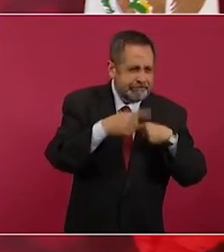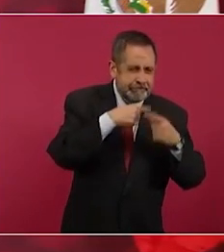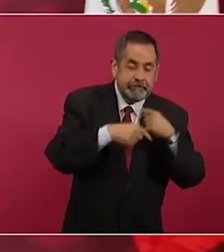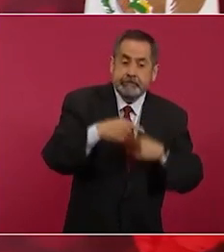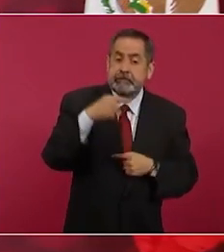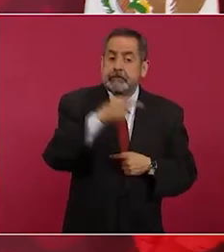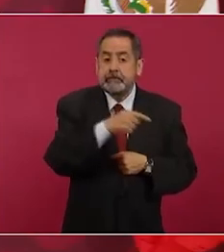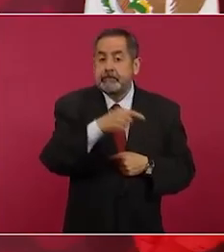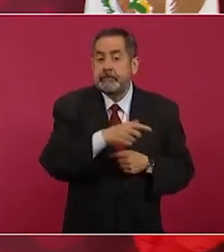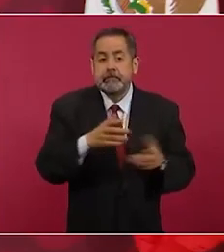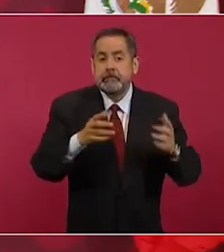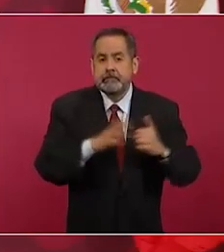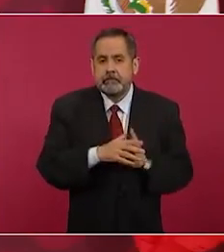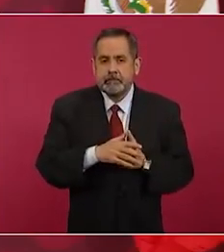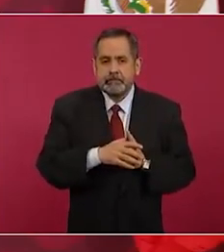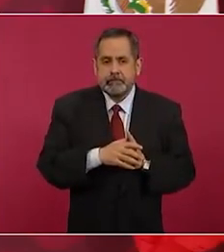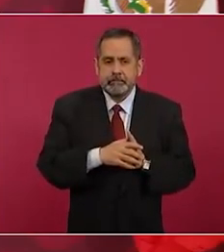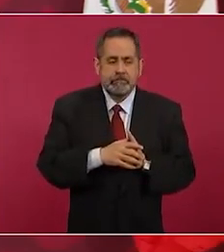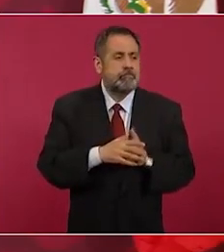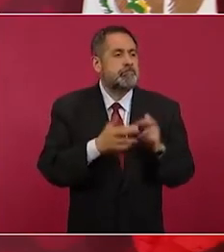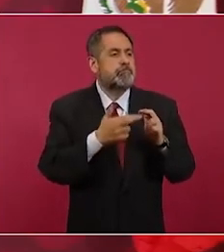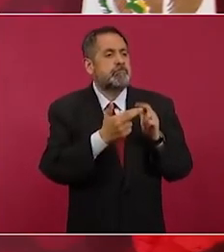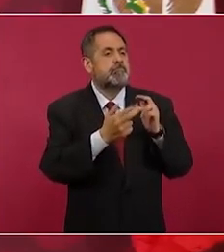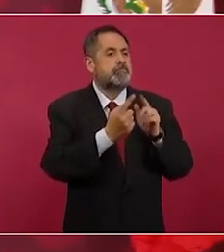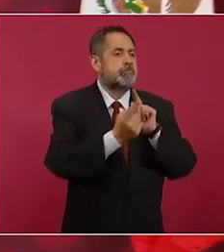Dedican tiempo a las relaciones